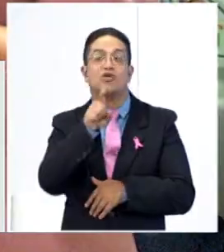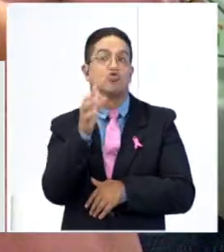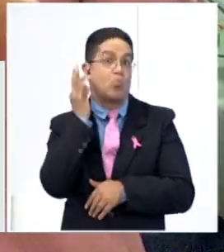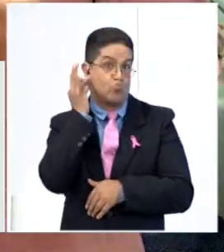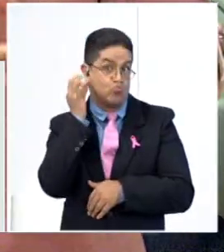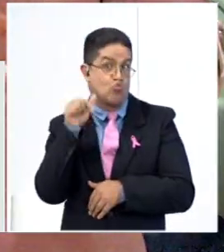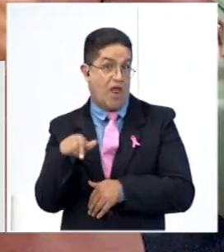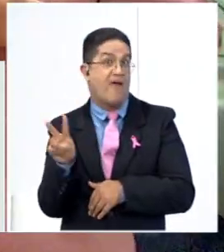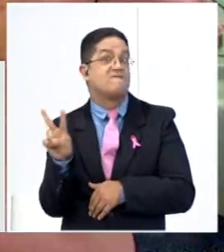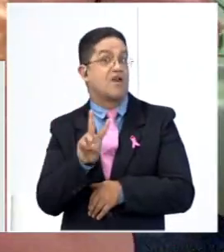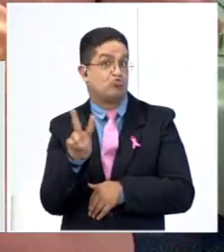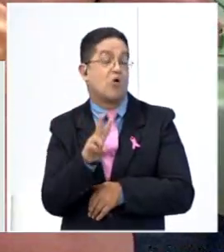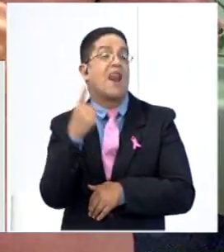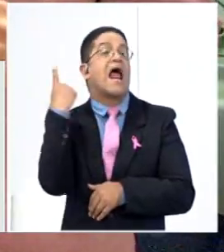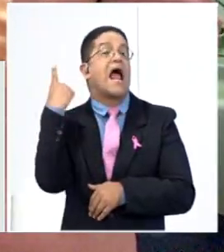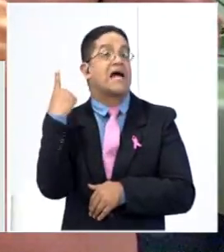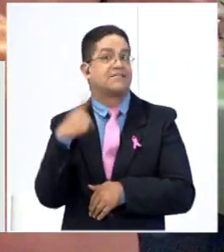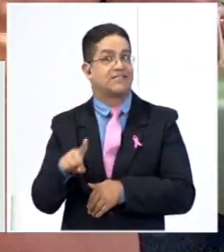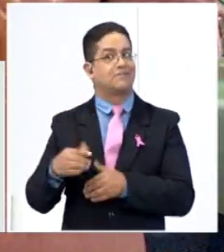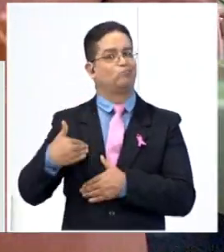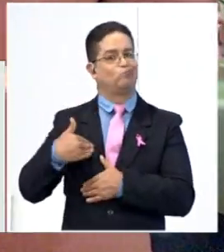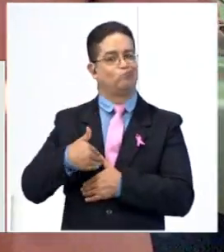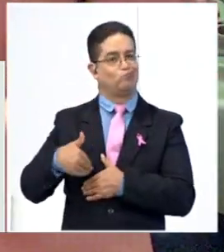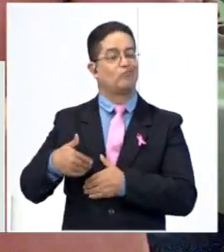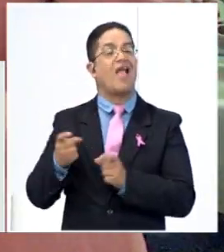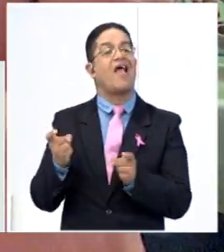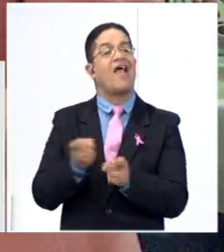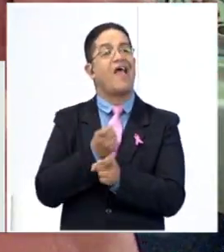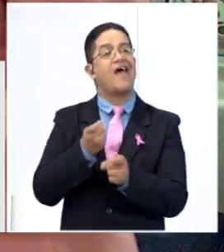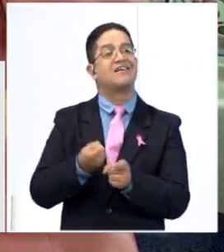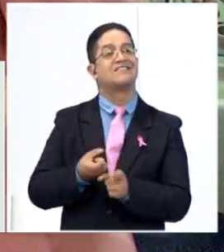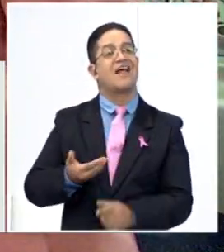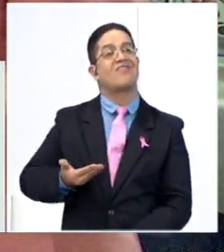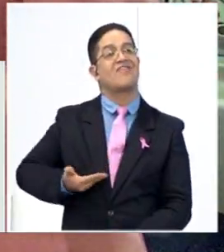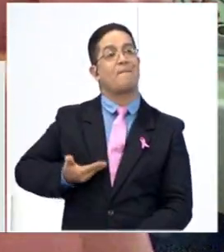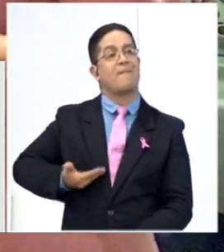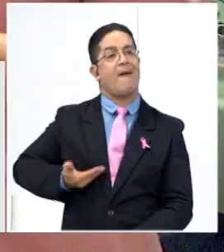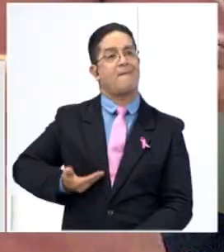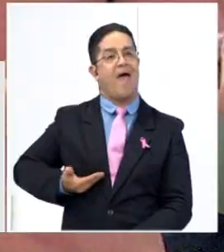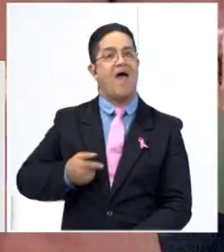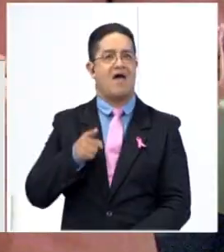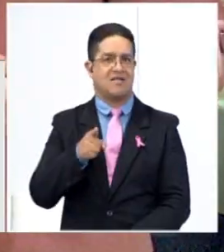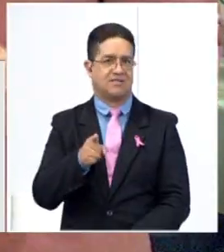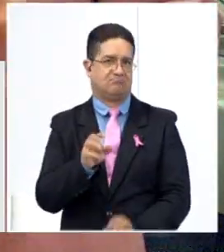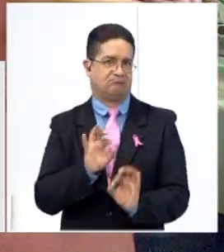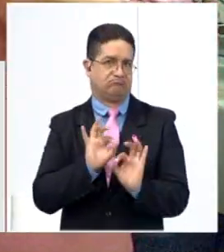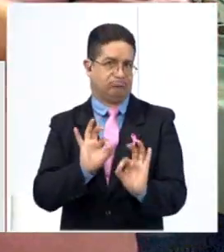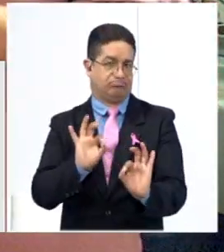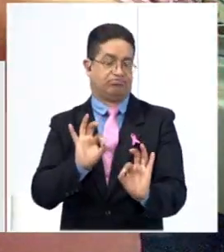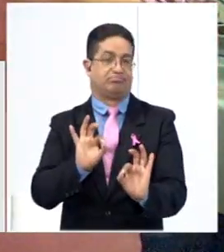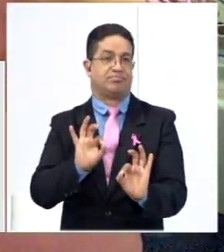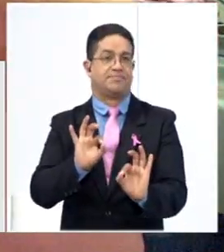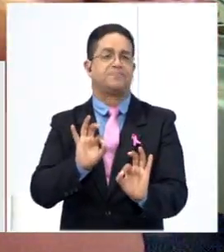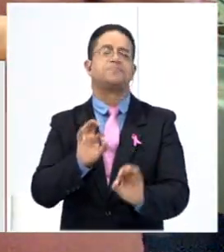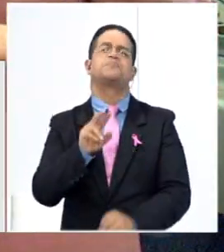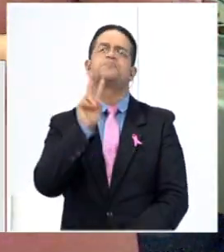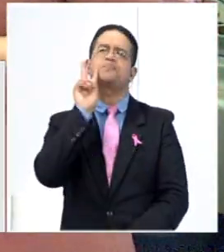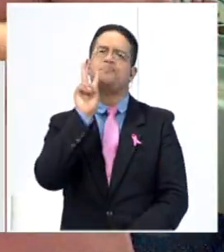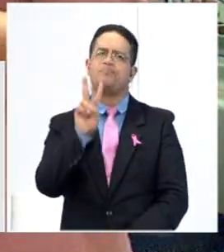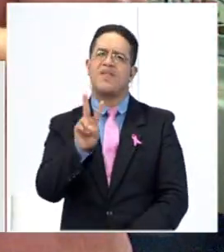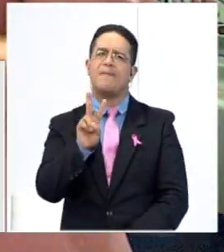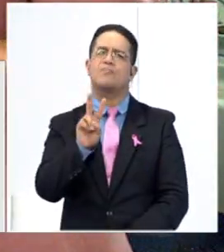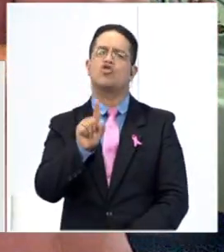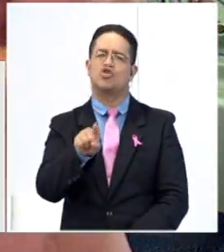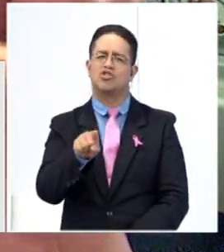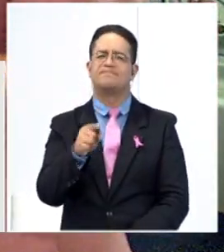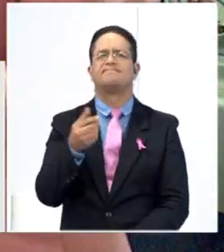se ha diagnosticado este tipo de tumor, siendo el cáncer de mama el principal en las damas. Vemos entonces esta premisa,